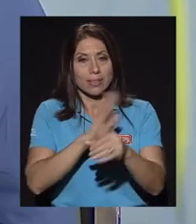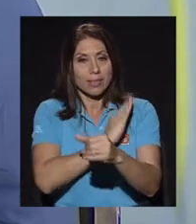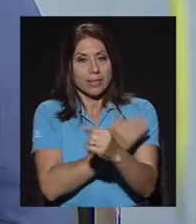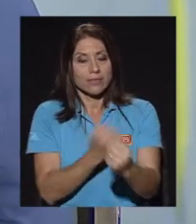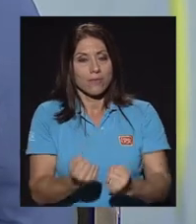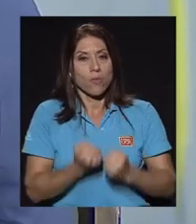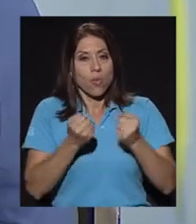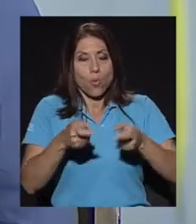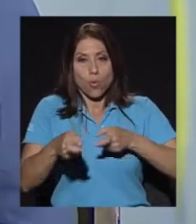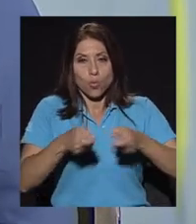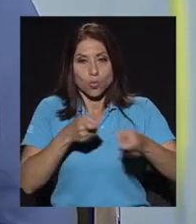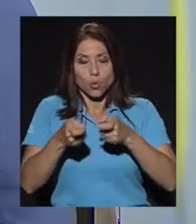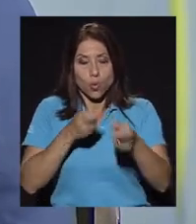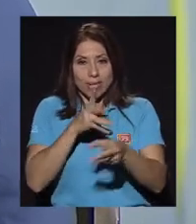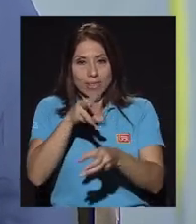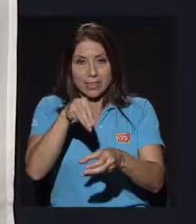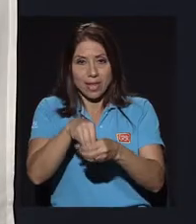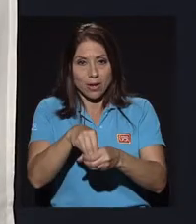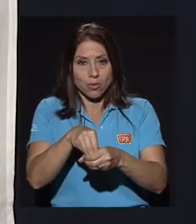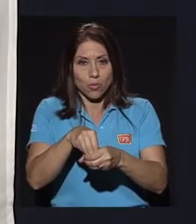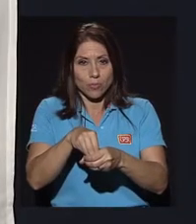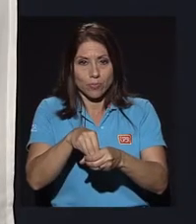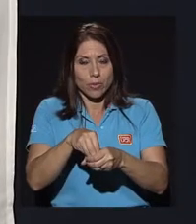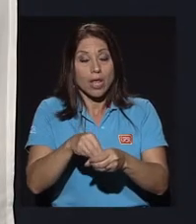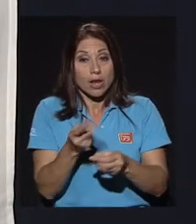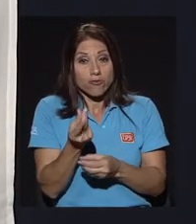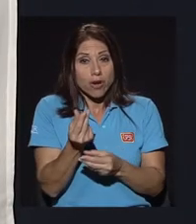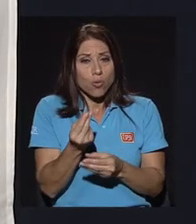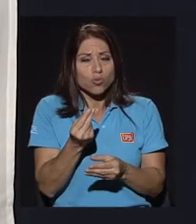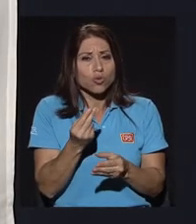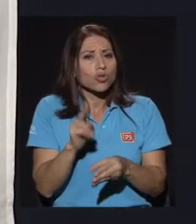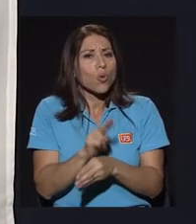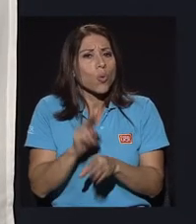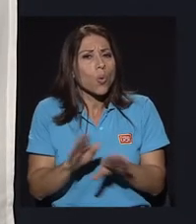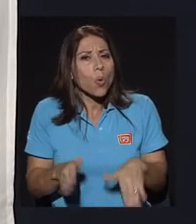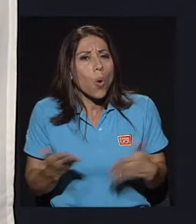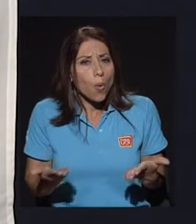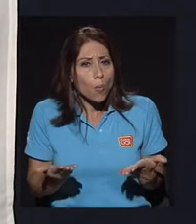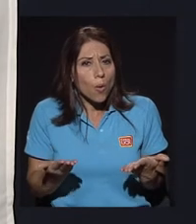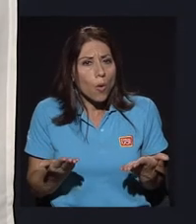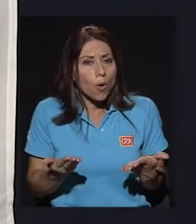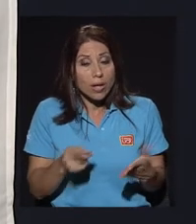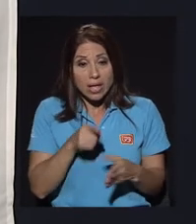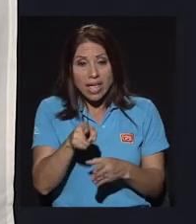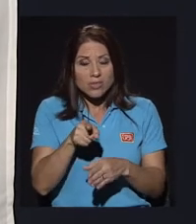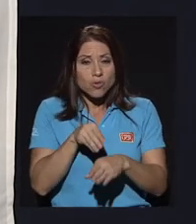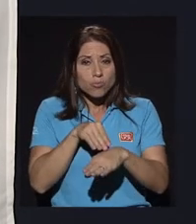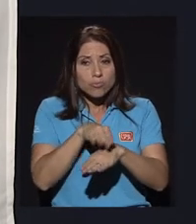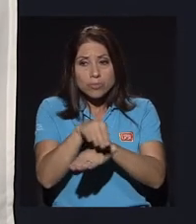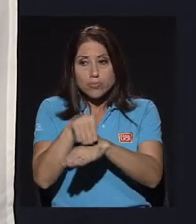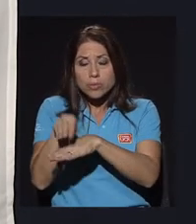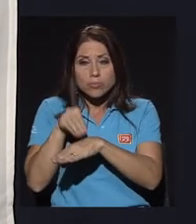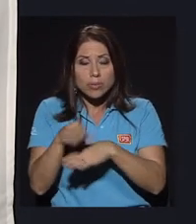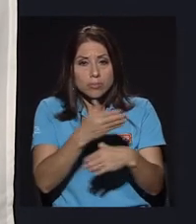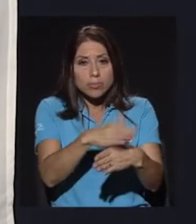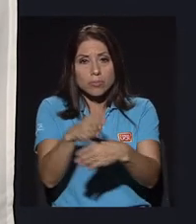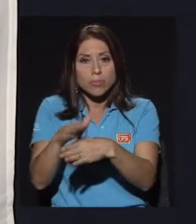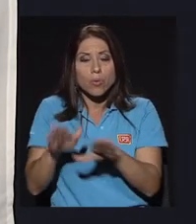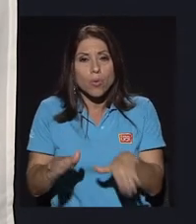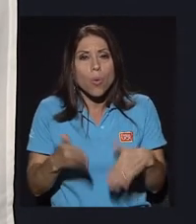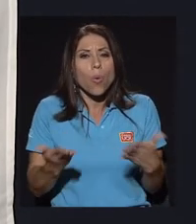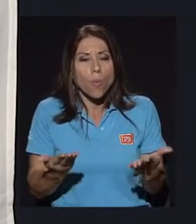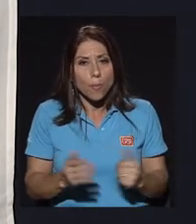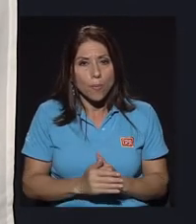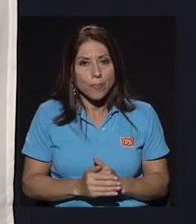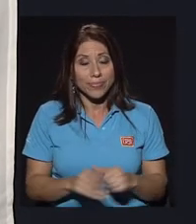el fortalecimiento del control interno, cómo se están utilizando los recursos, hacia dónde se están canalizando los recursos. Y tal vez